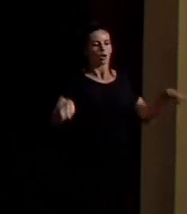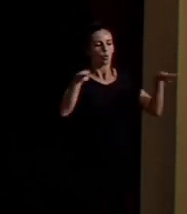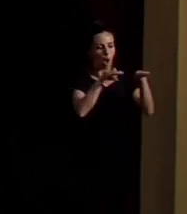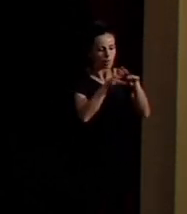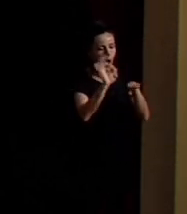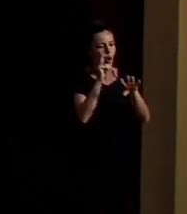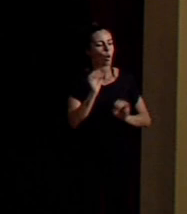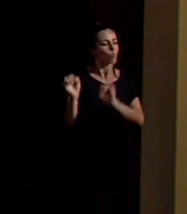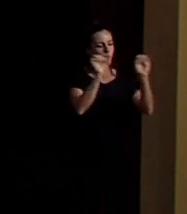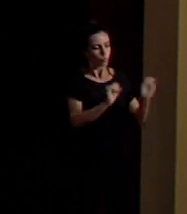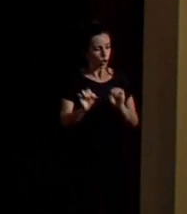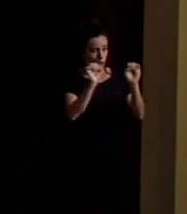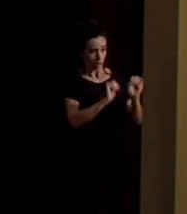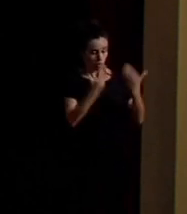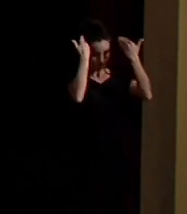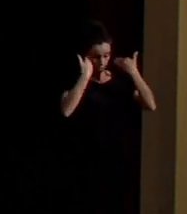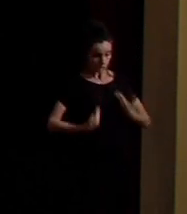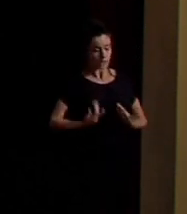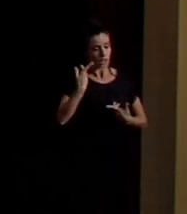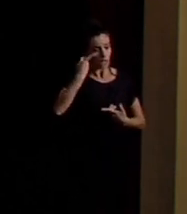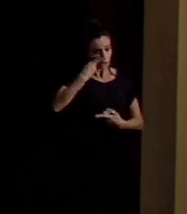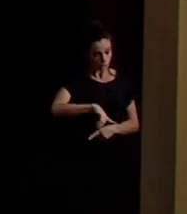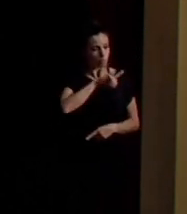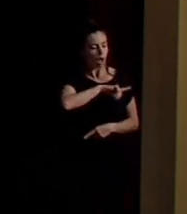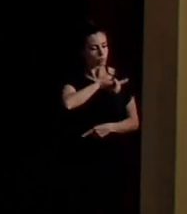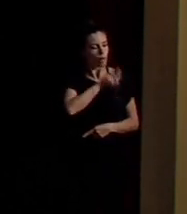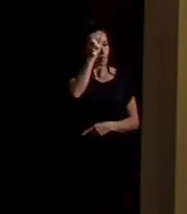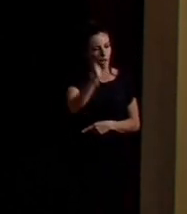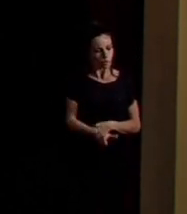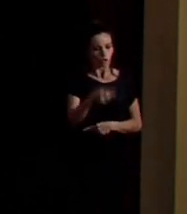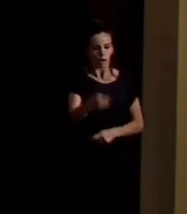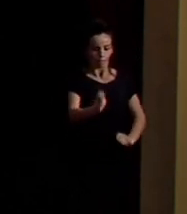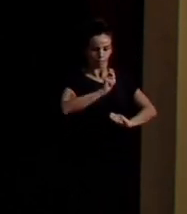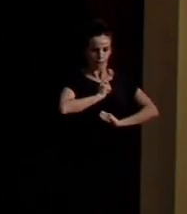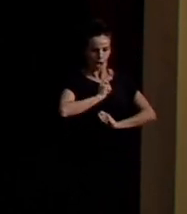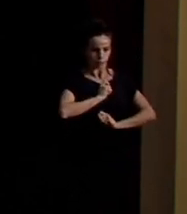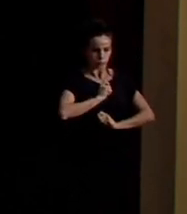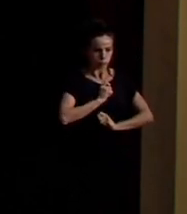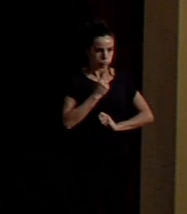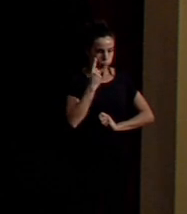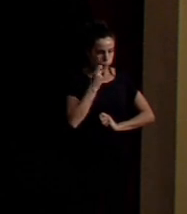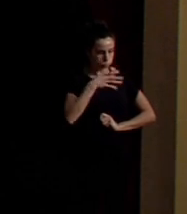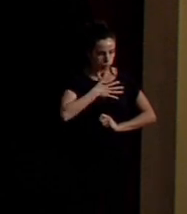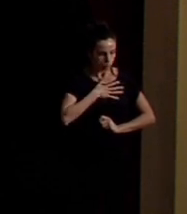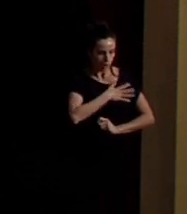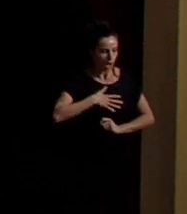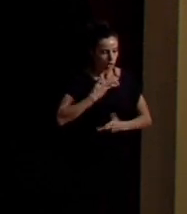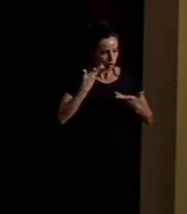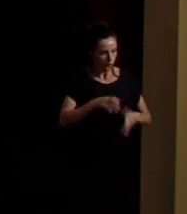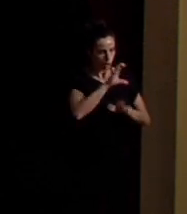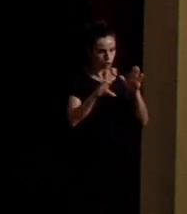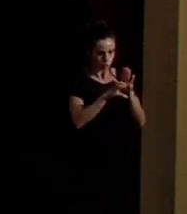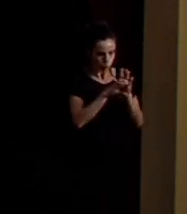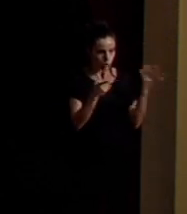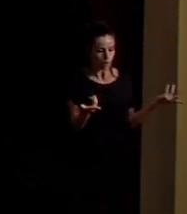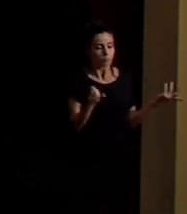con la protección de la integridad física y moral de las personas. Eso es lo que da contenido ético, ¿no?, al Estado constitucional. La